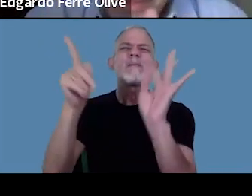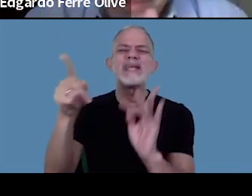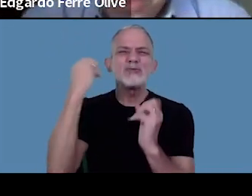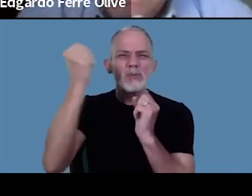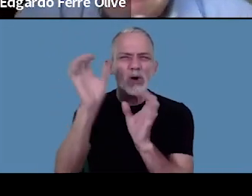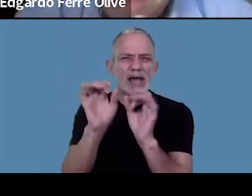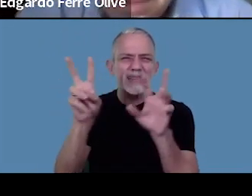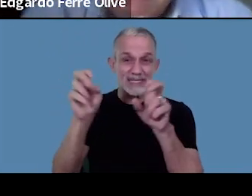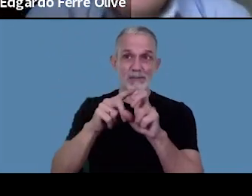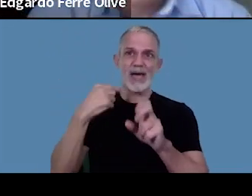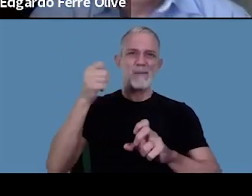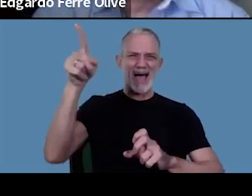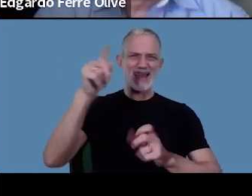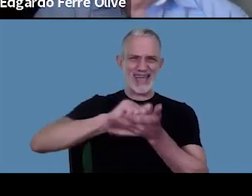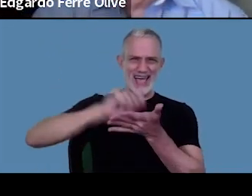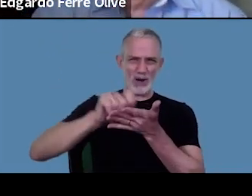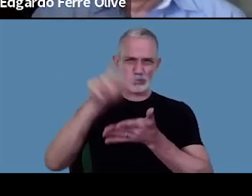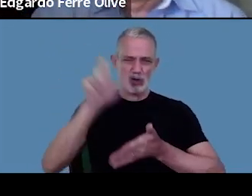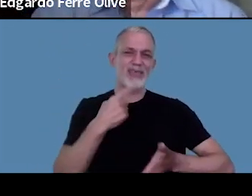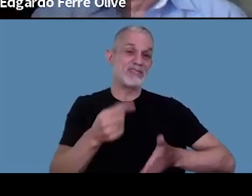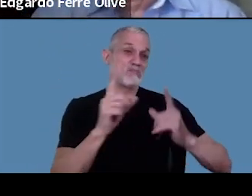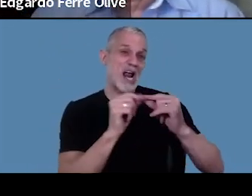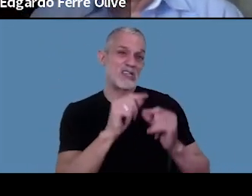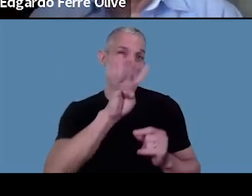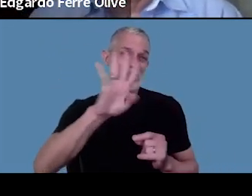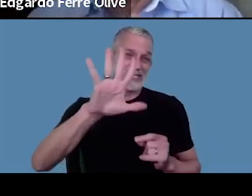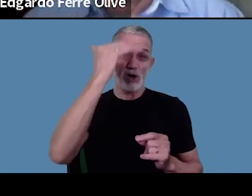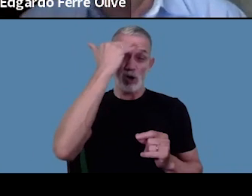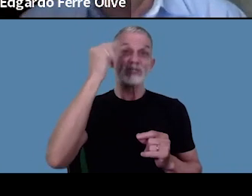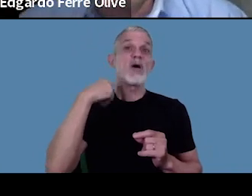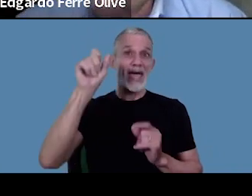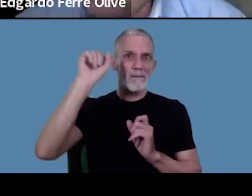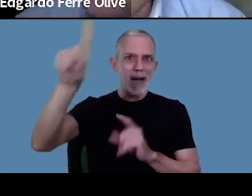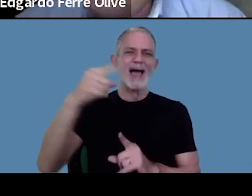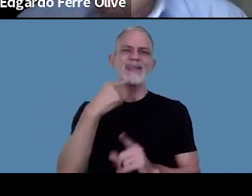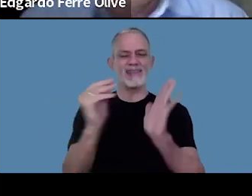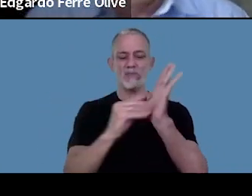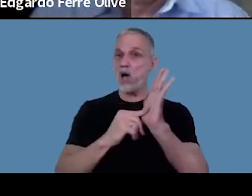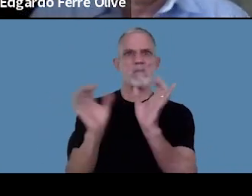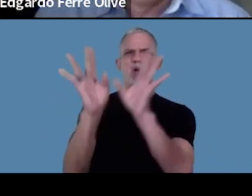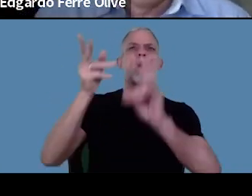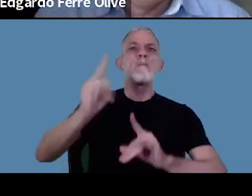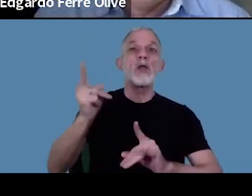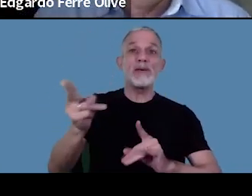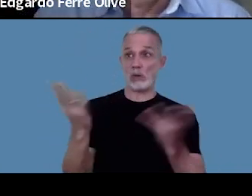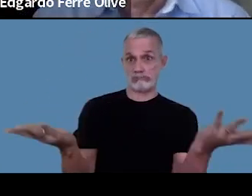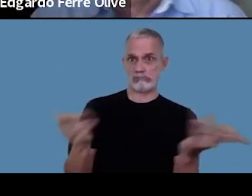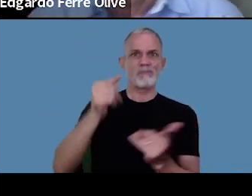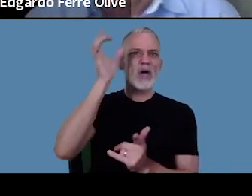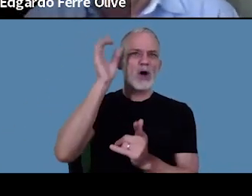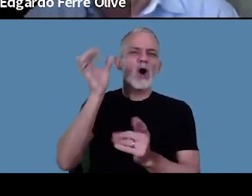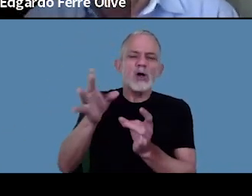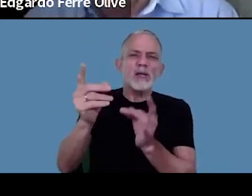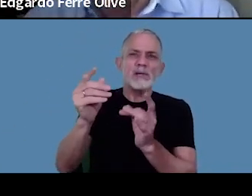autores españoles lo que dicen es, si hay un artículo 45 en la Constitución española que dice que usted no puede contaminar, si usted contaminó de más, no me venga con